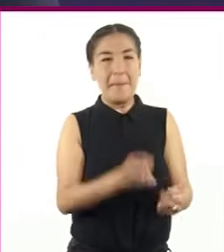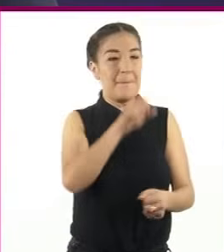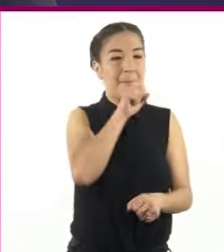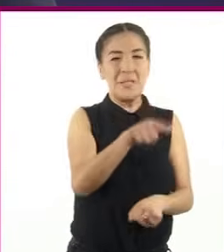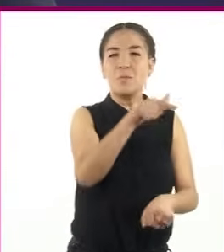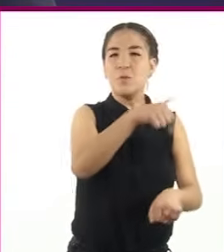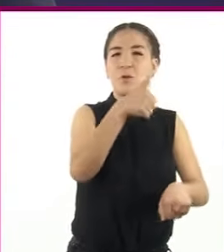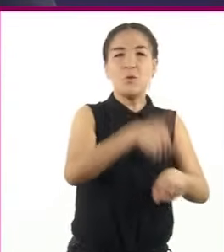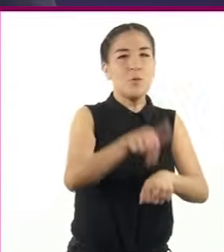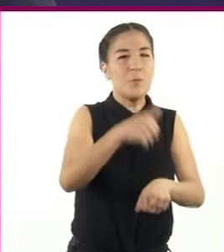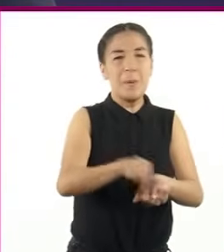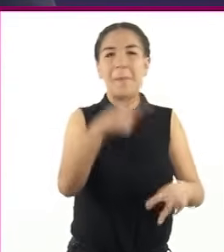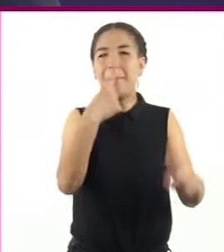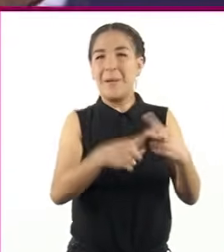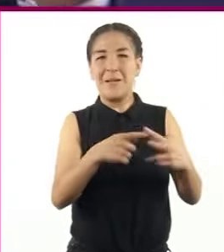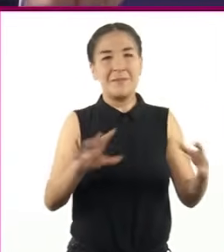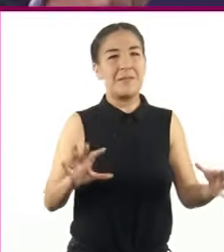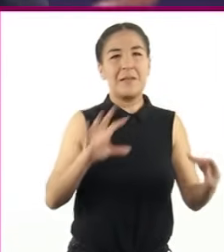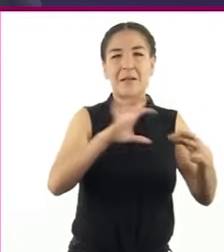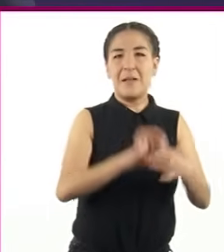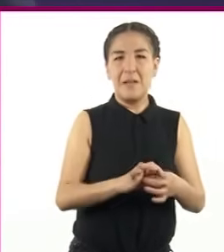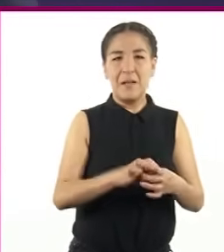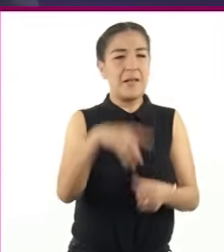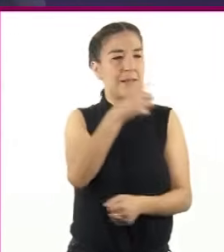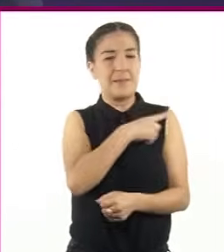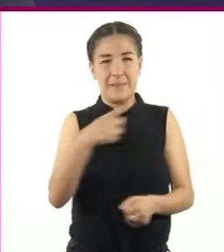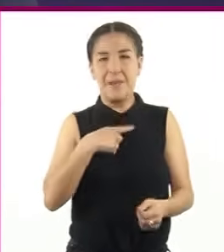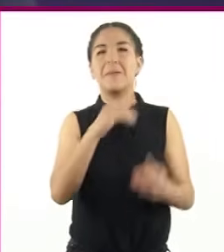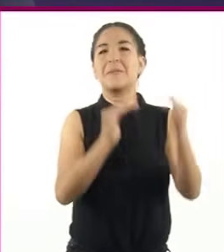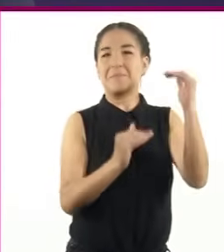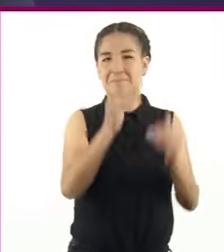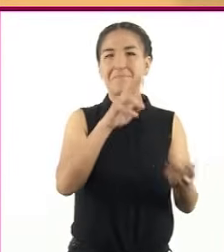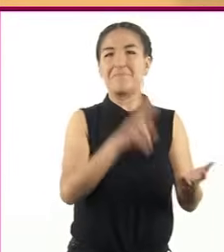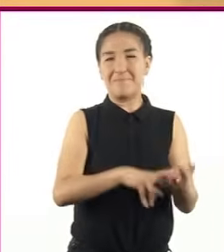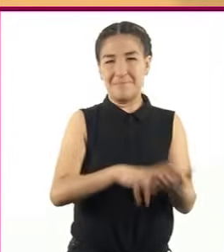mismo fenómeno matemático asociado, entonces deben ser equivalentes.